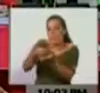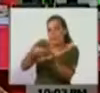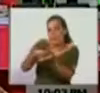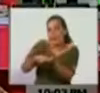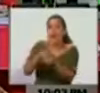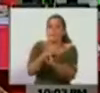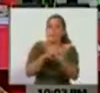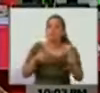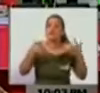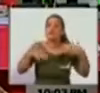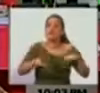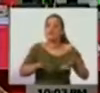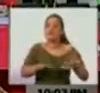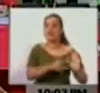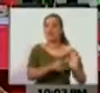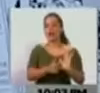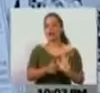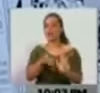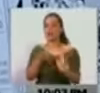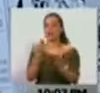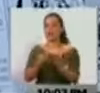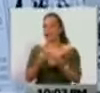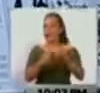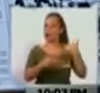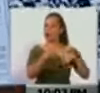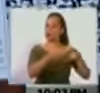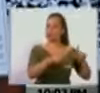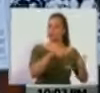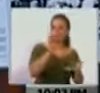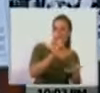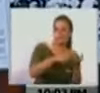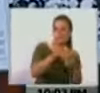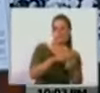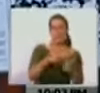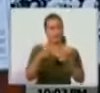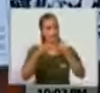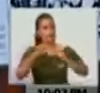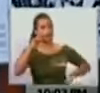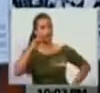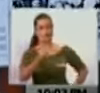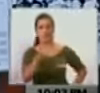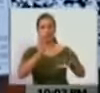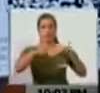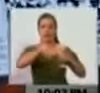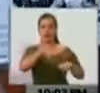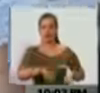puro corrupto. Douglas Dajer debe señalar quién es el amo del perro.